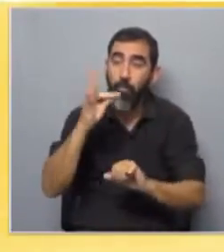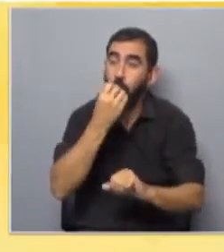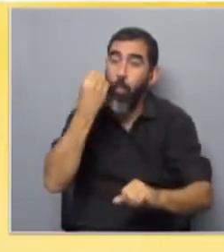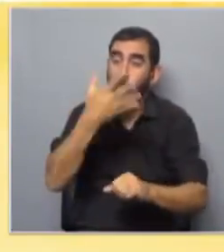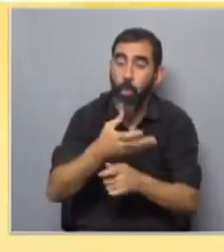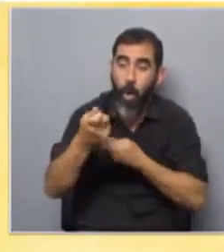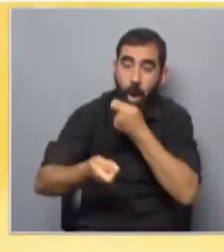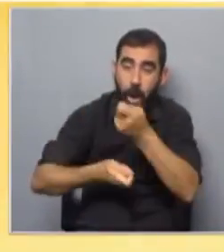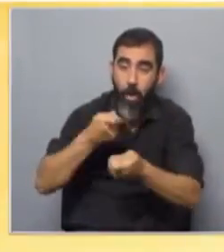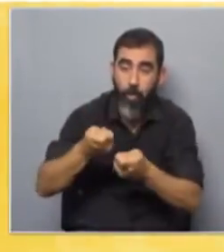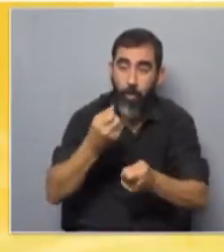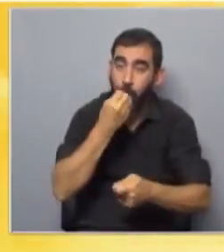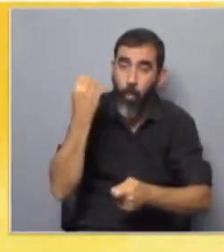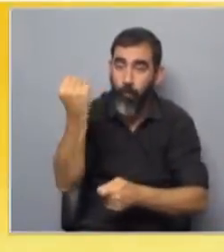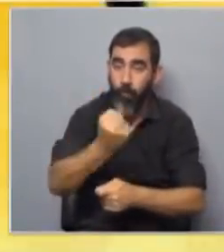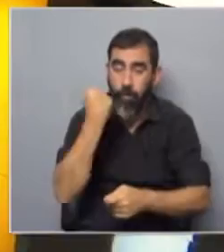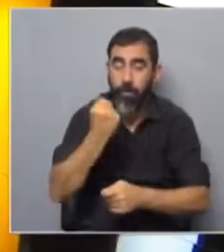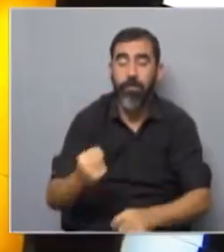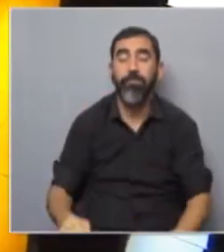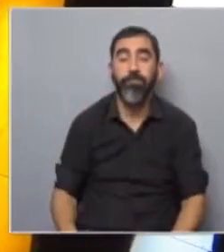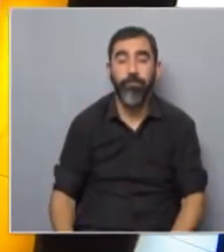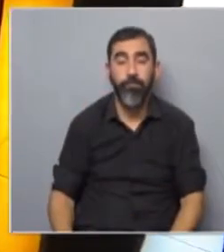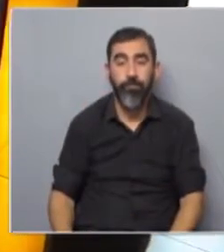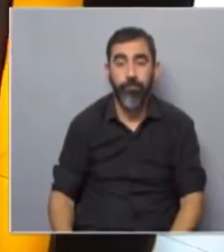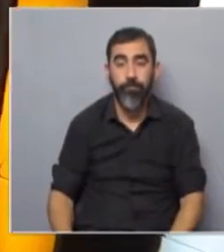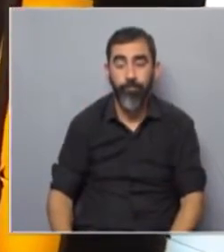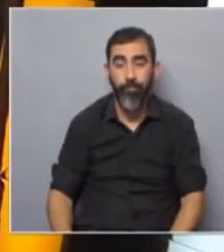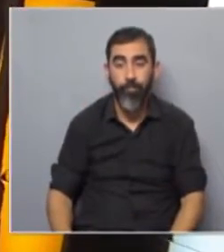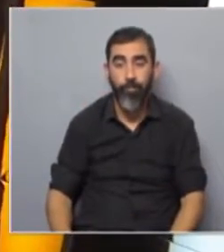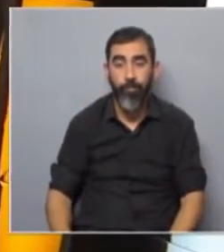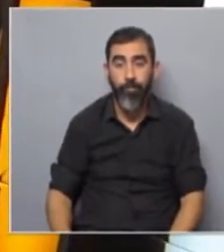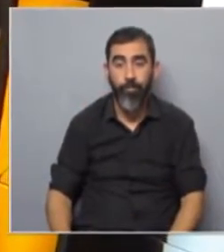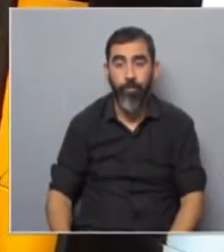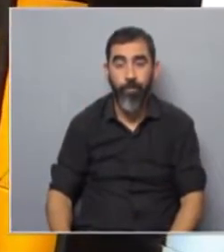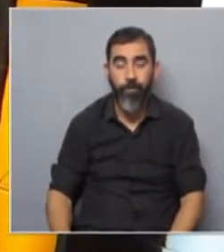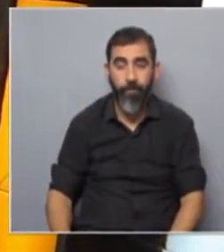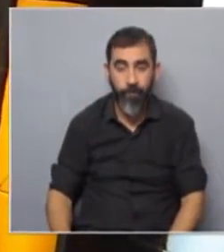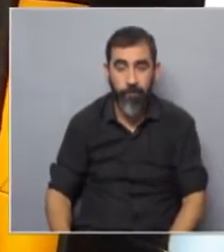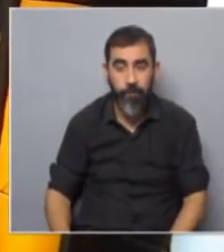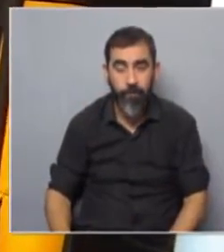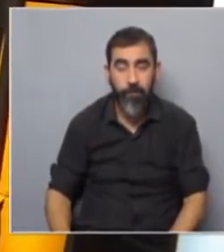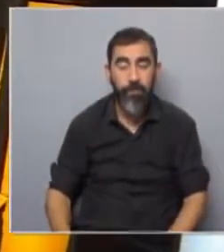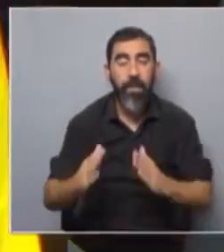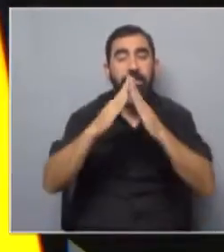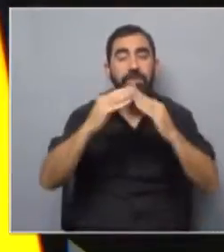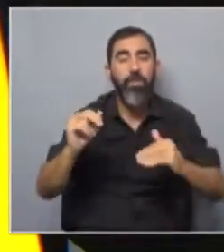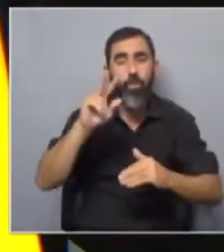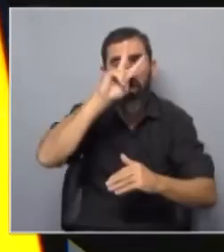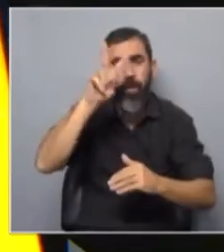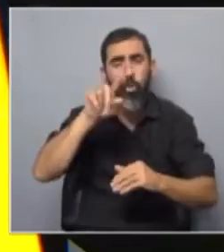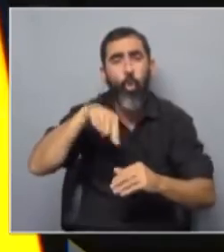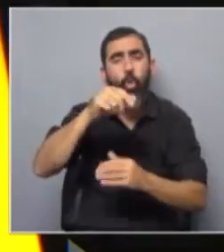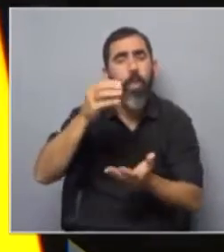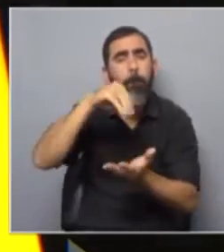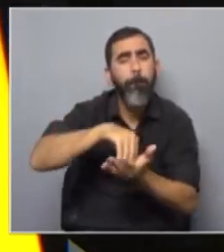un aporte muy sustancial al mejoramiento productivo. Laura, además de en los Cerritos de Indios, ¿en qué otros puntos del